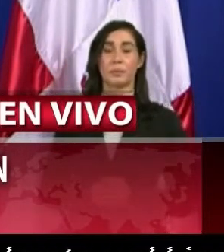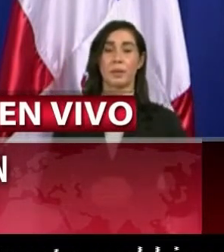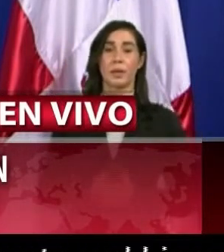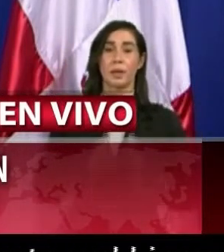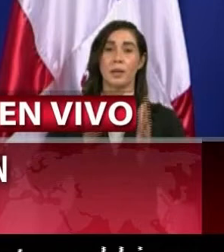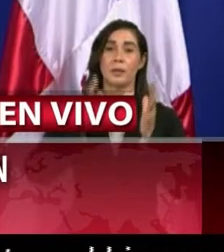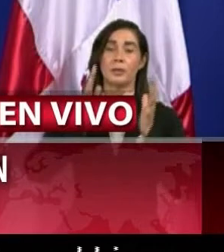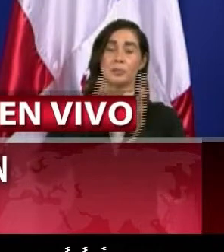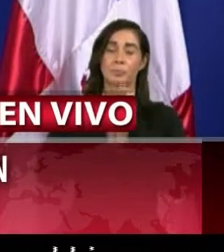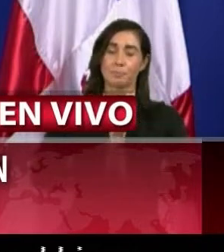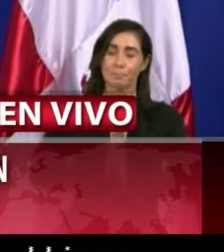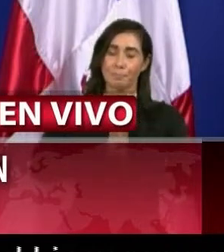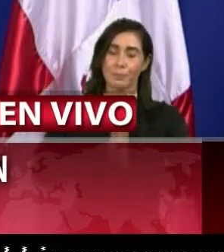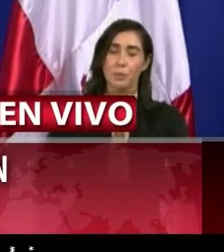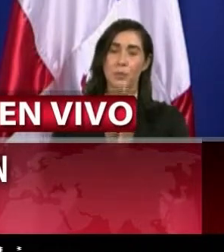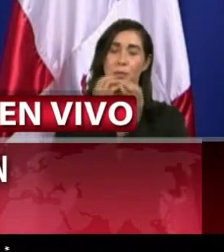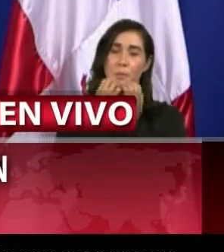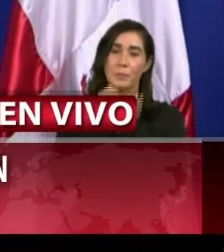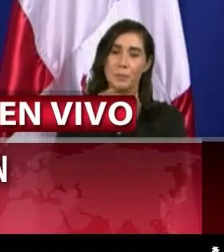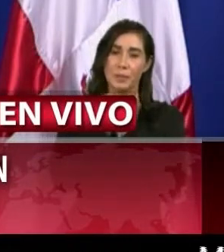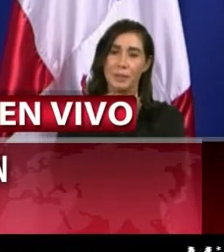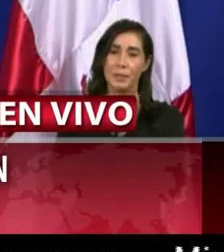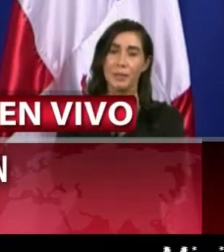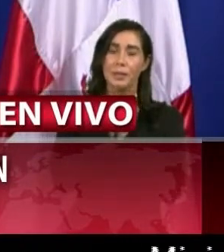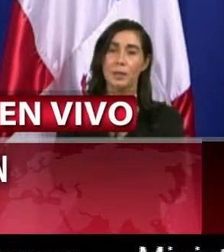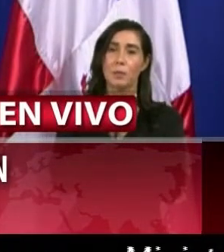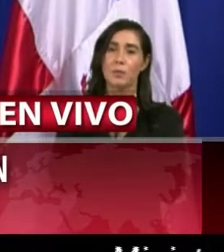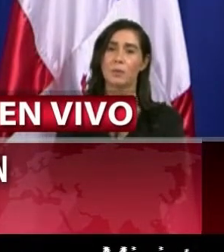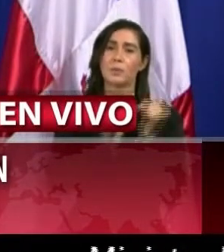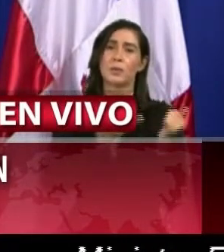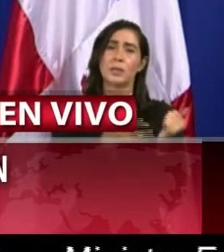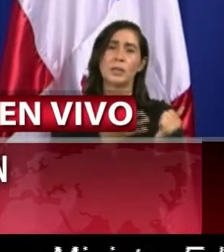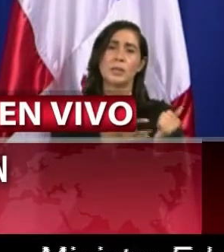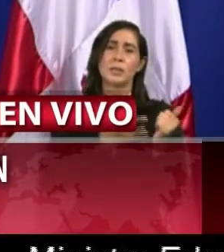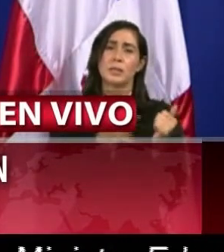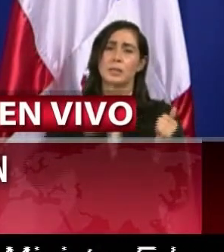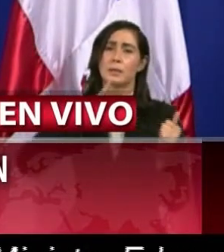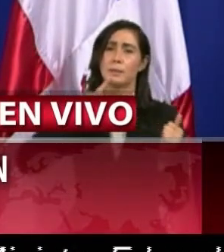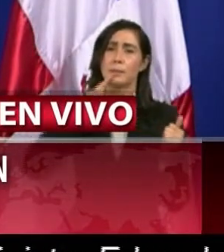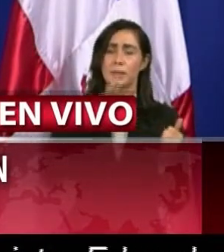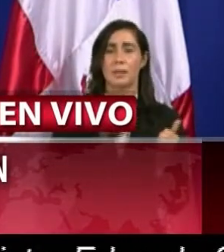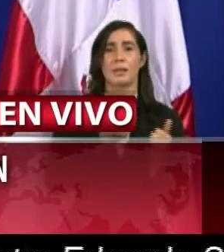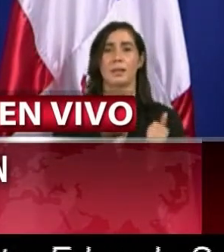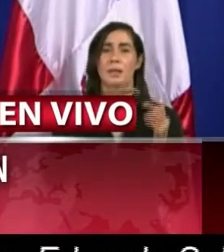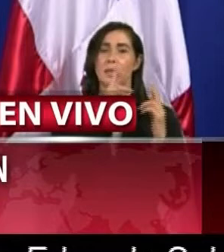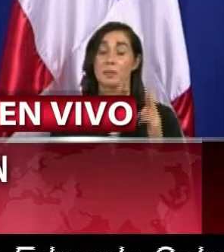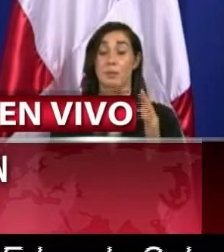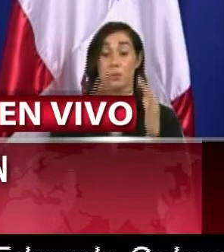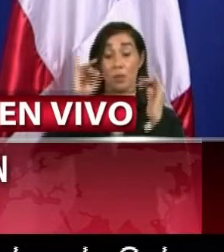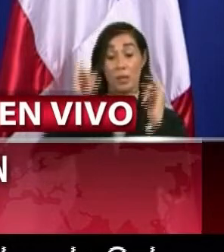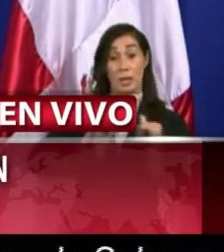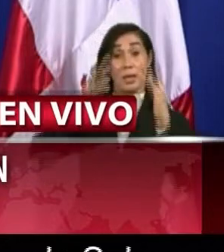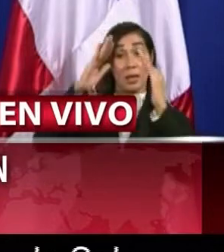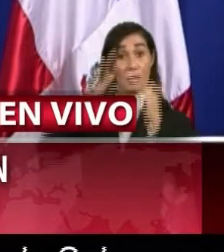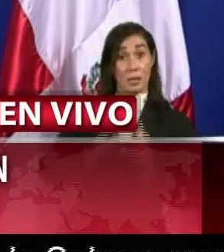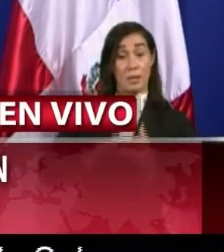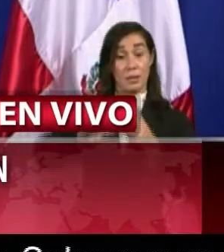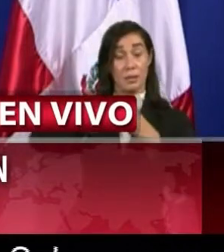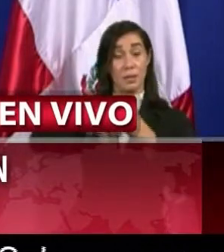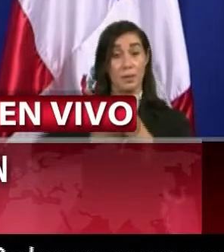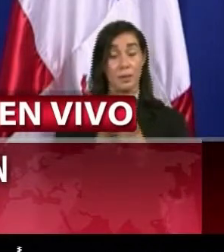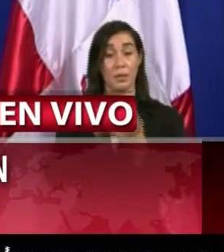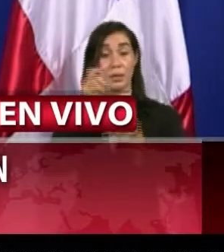pedimos, mis queridos conciudadanos, sensatez y seriedad, porque Quédate en Casa es una iniciativa que se